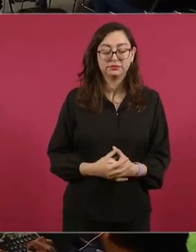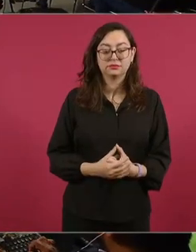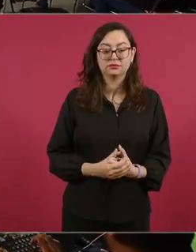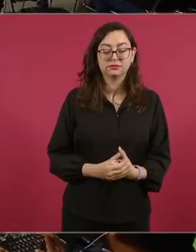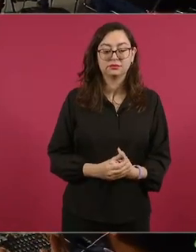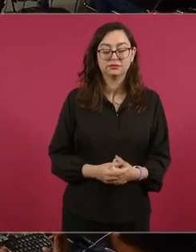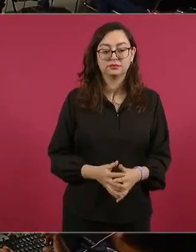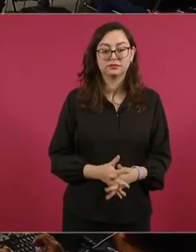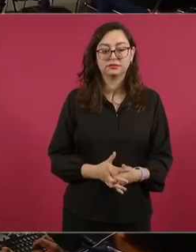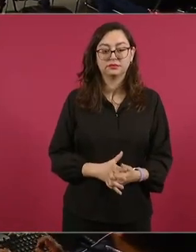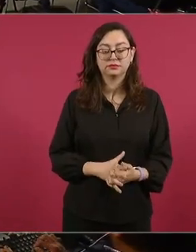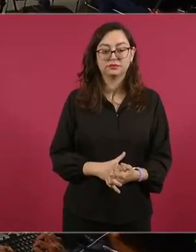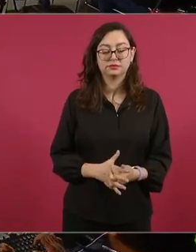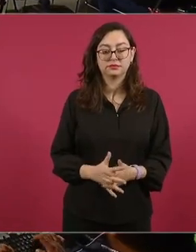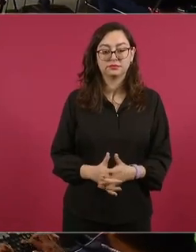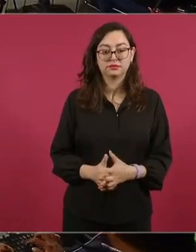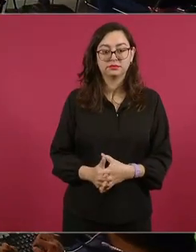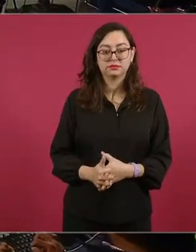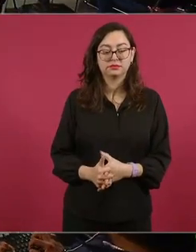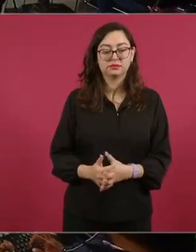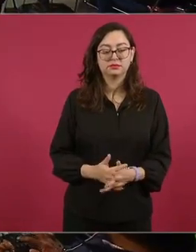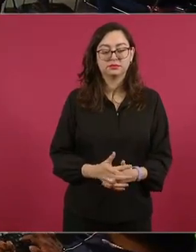muy bien